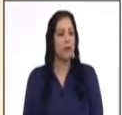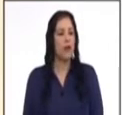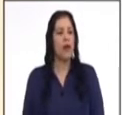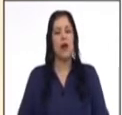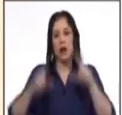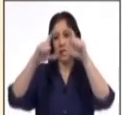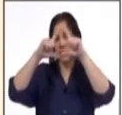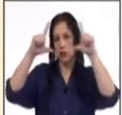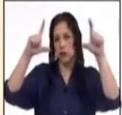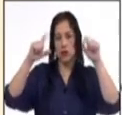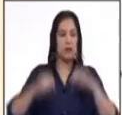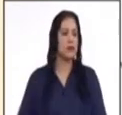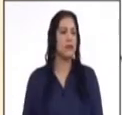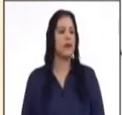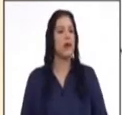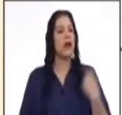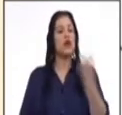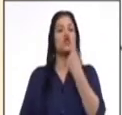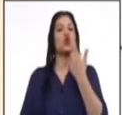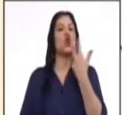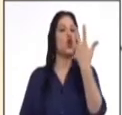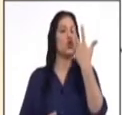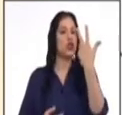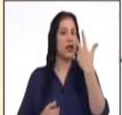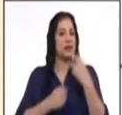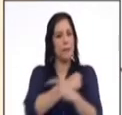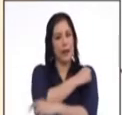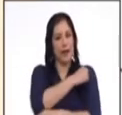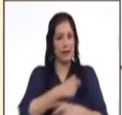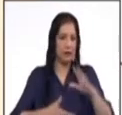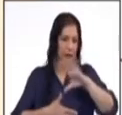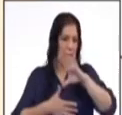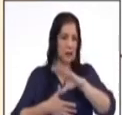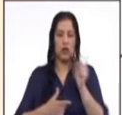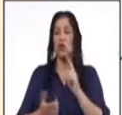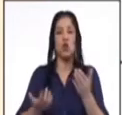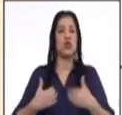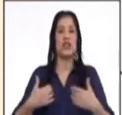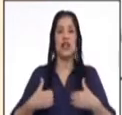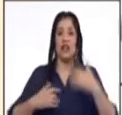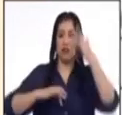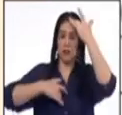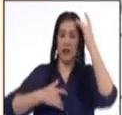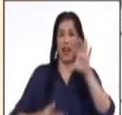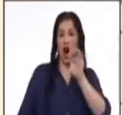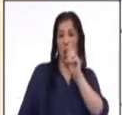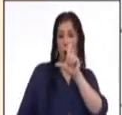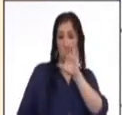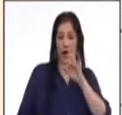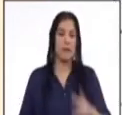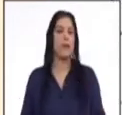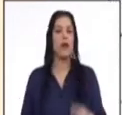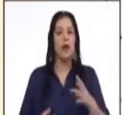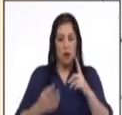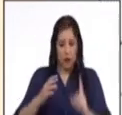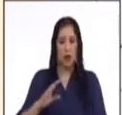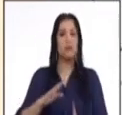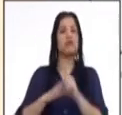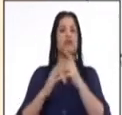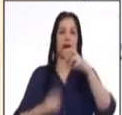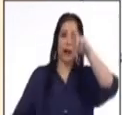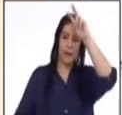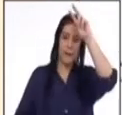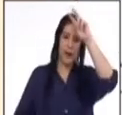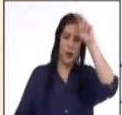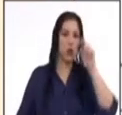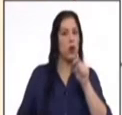El titular dice: solo 3 países iberoamericanos se ven libres de la epidemia de cólera. Desde su aparición en el Perú,